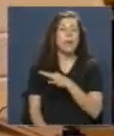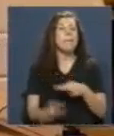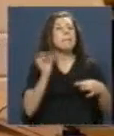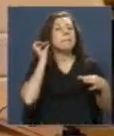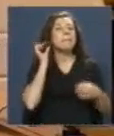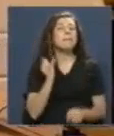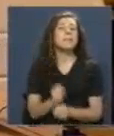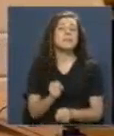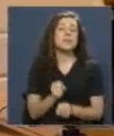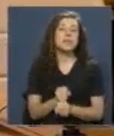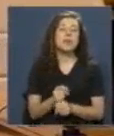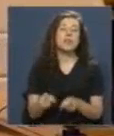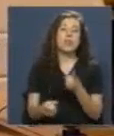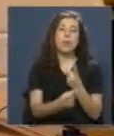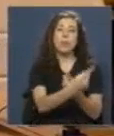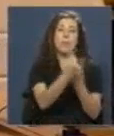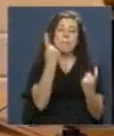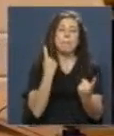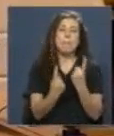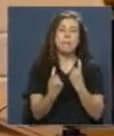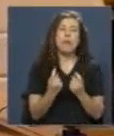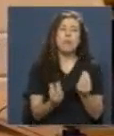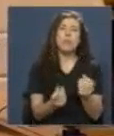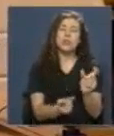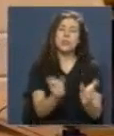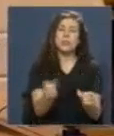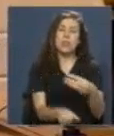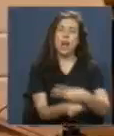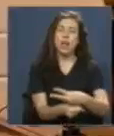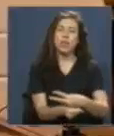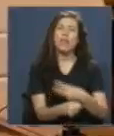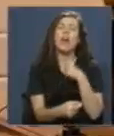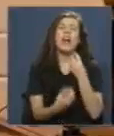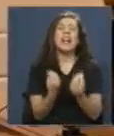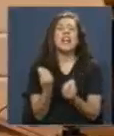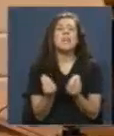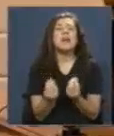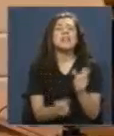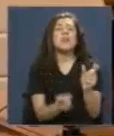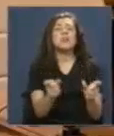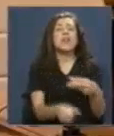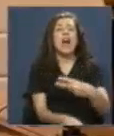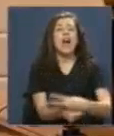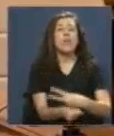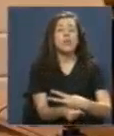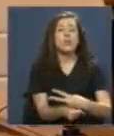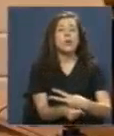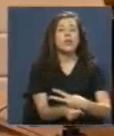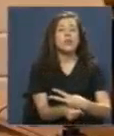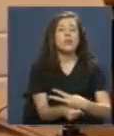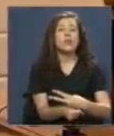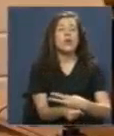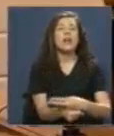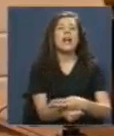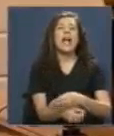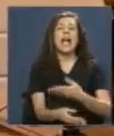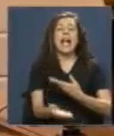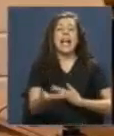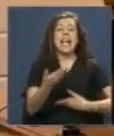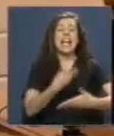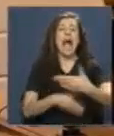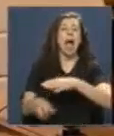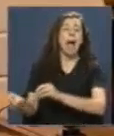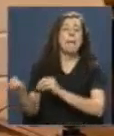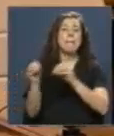Trabajo, que me han preguntado muchos adultos mayores. ¿Qué pasa con los adultos mayores que se cambiaron o los